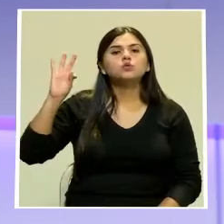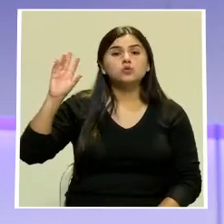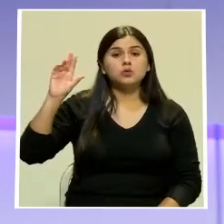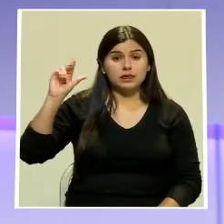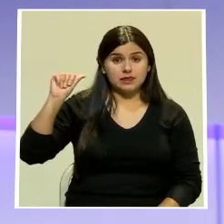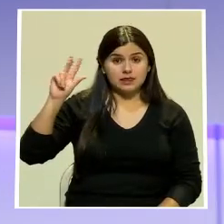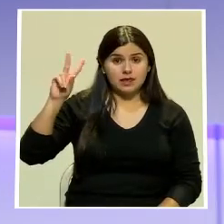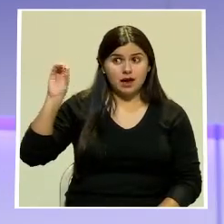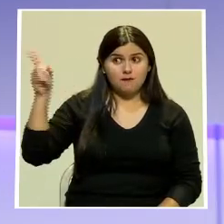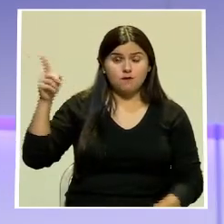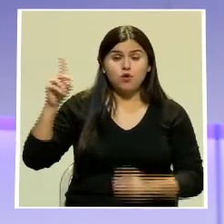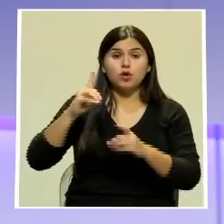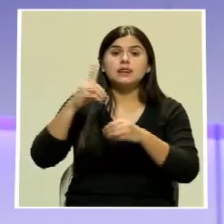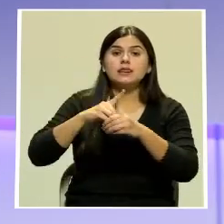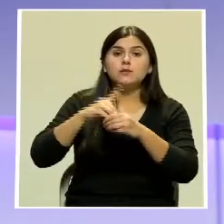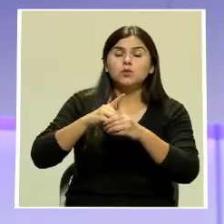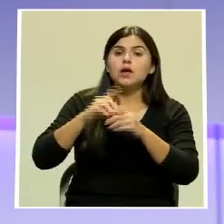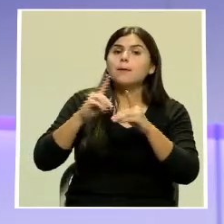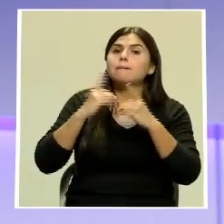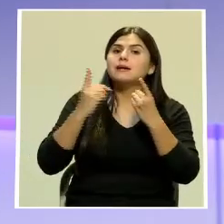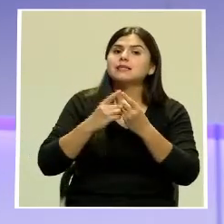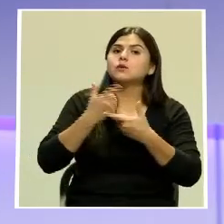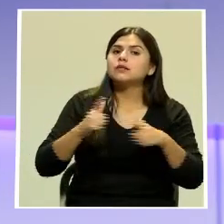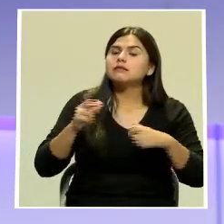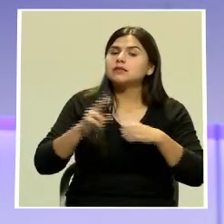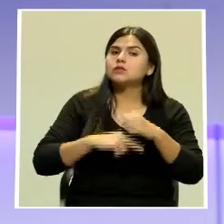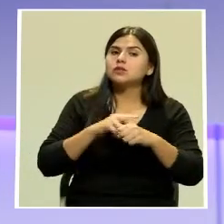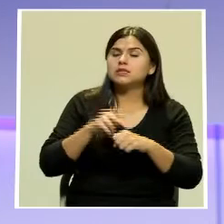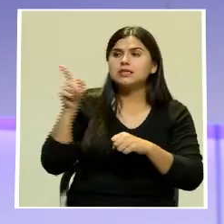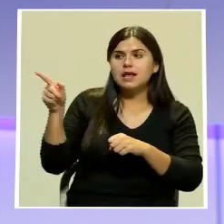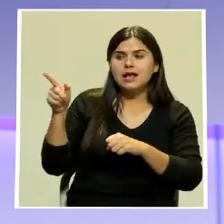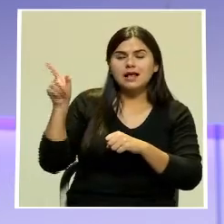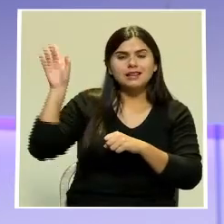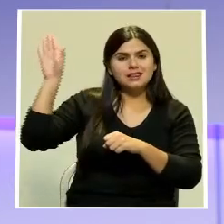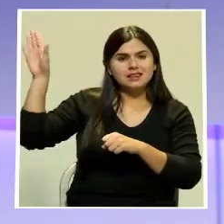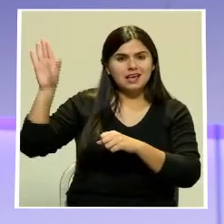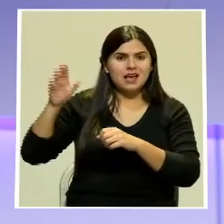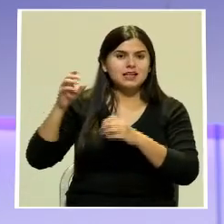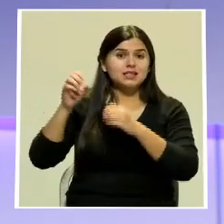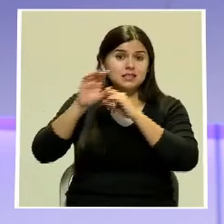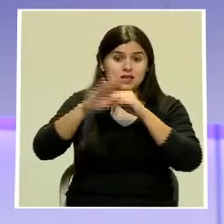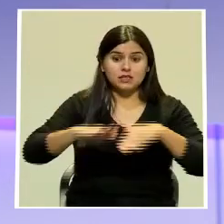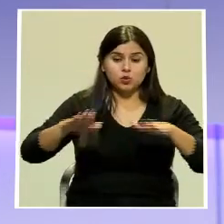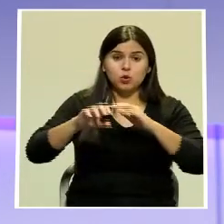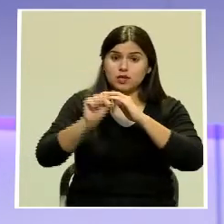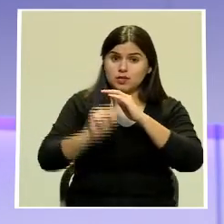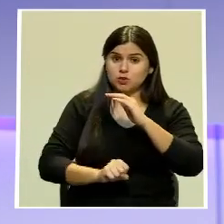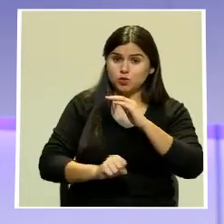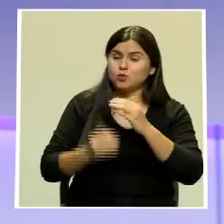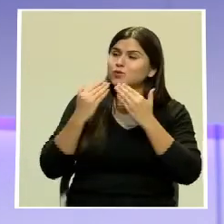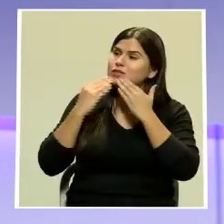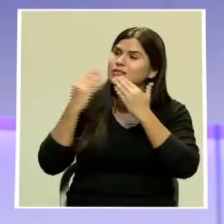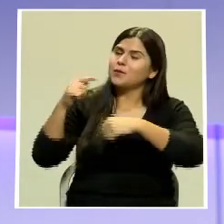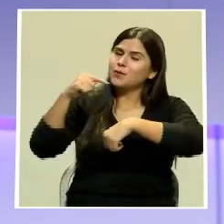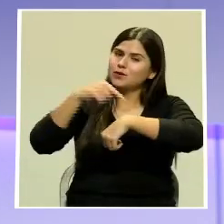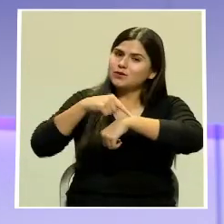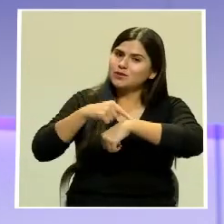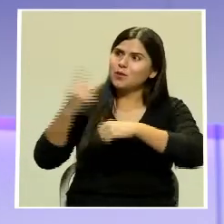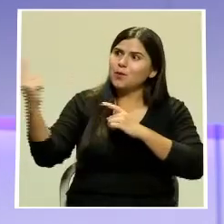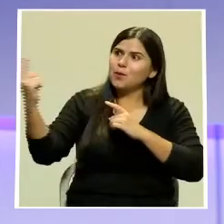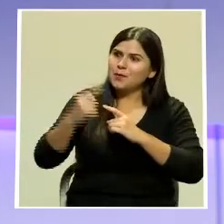el Partido Liberación Nacional de la zona sur. Muchísimas gracias por su tiempo, por estar aquí en el set de Costa